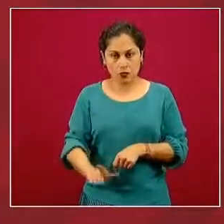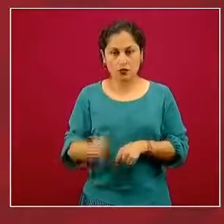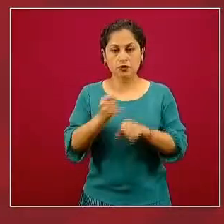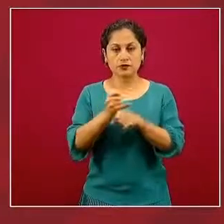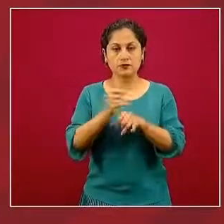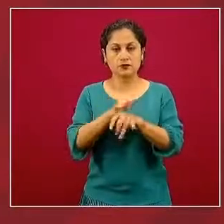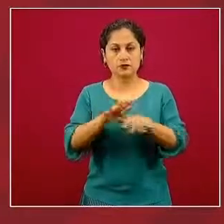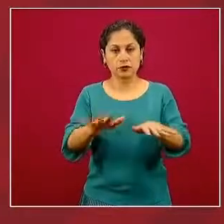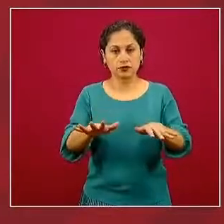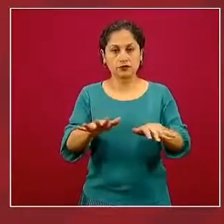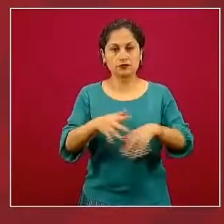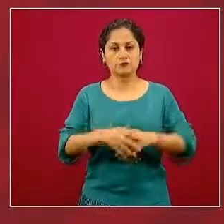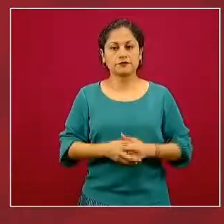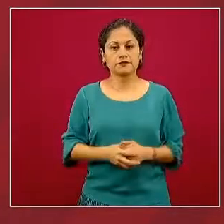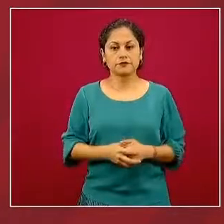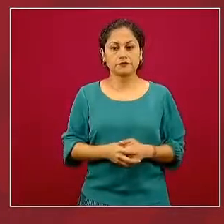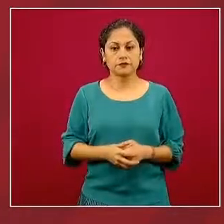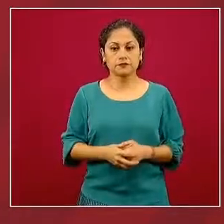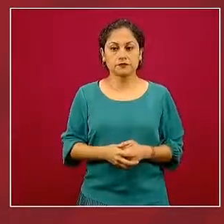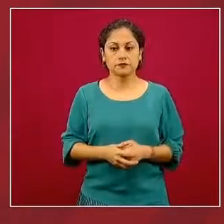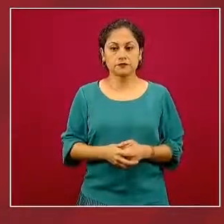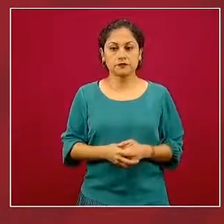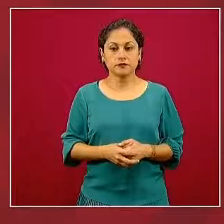situación de